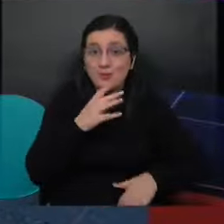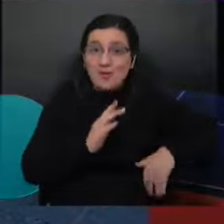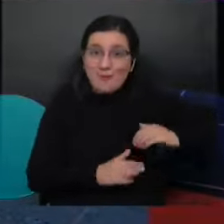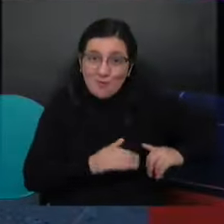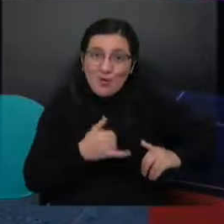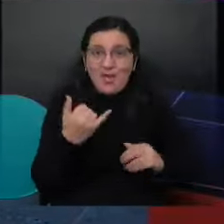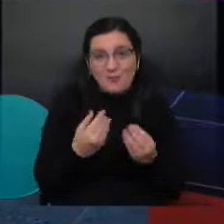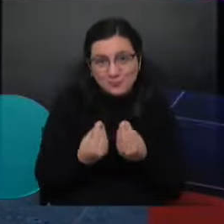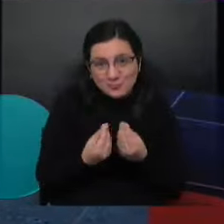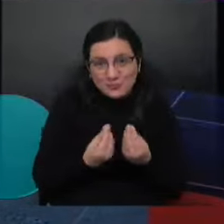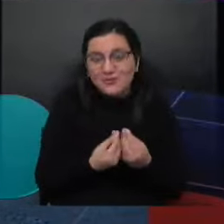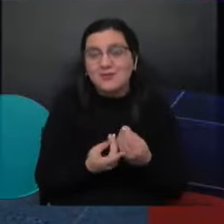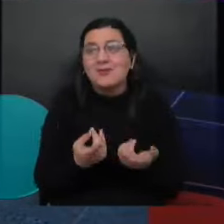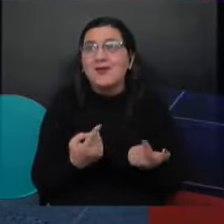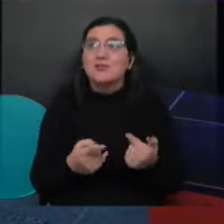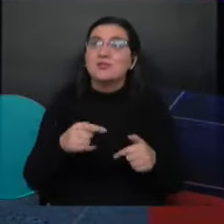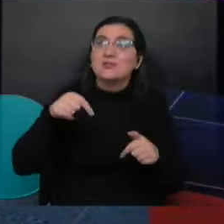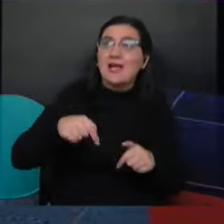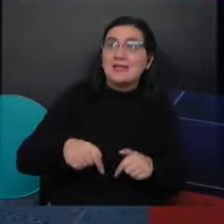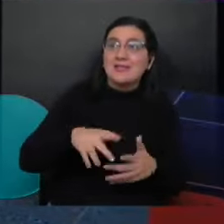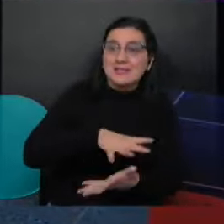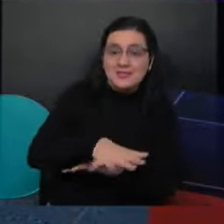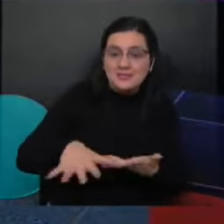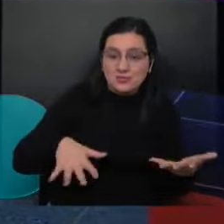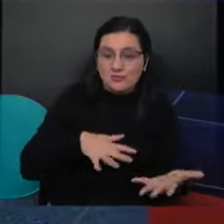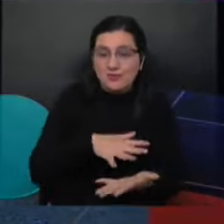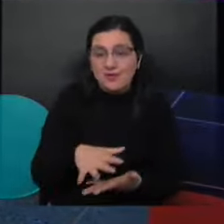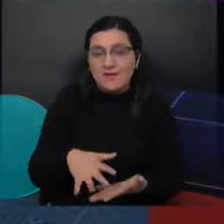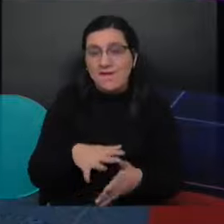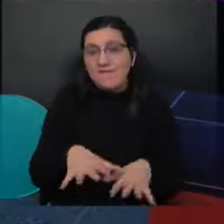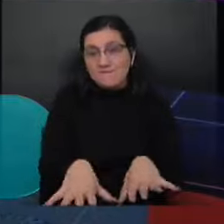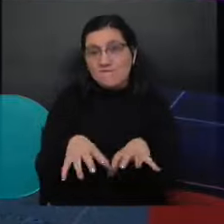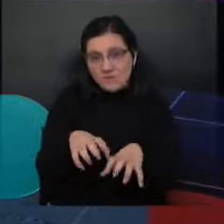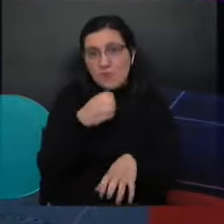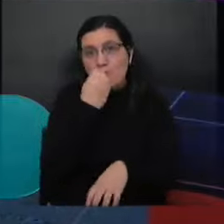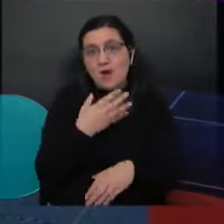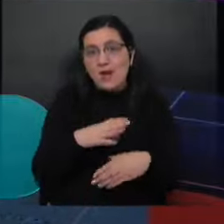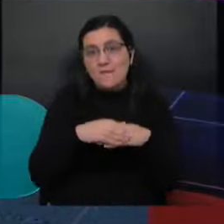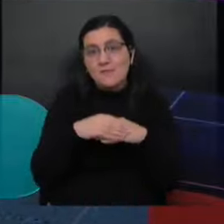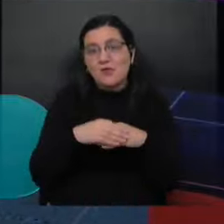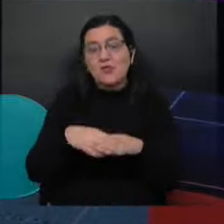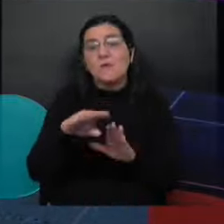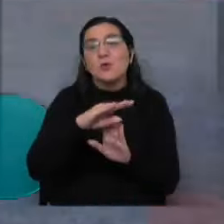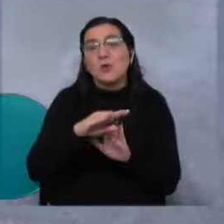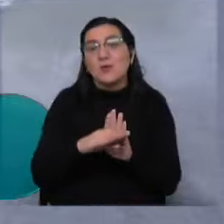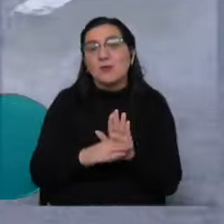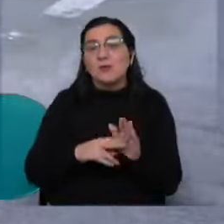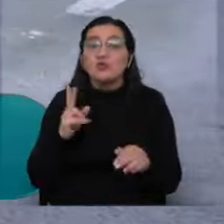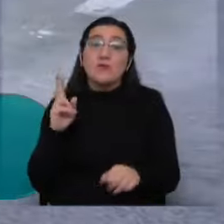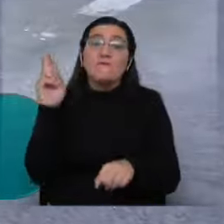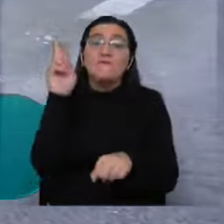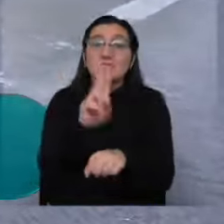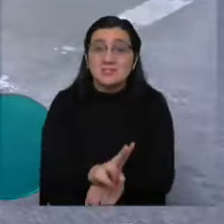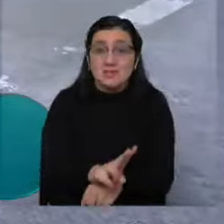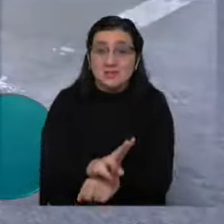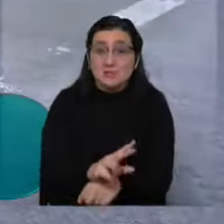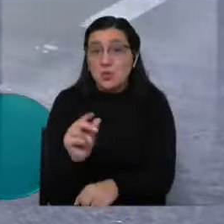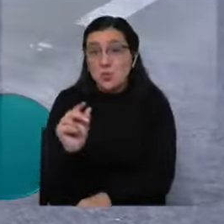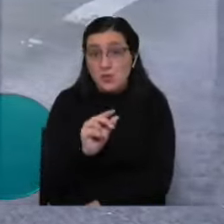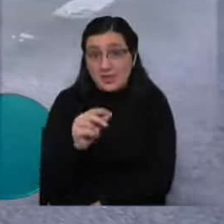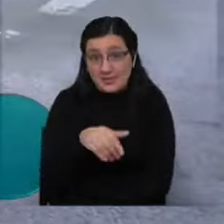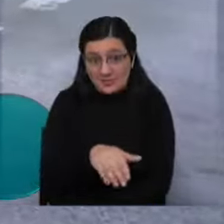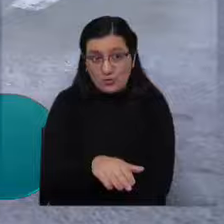tambor aquí Así que aquí en esta zona Marcelo vive un gran amigo del programa que nosotros visitaremos en un rato